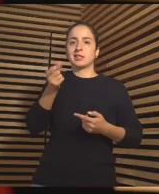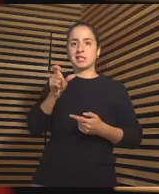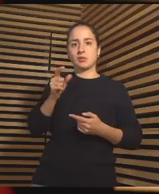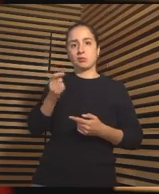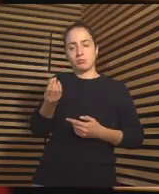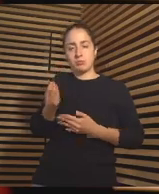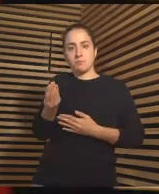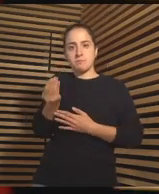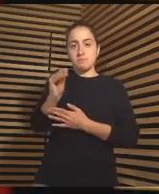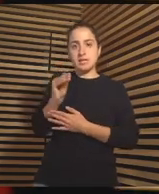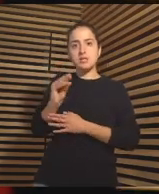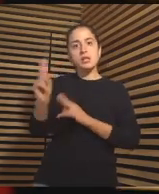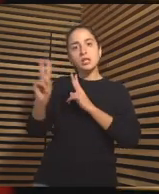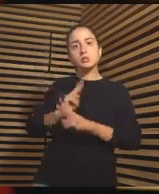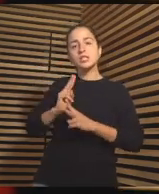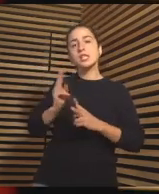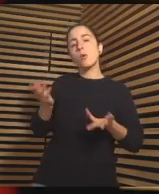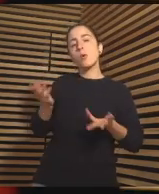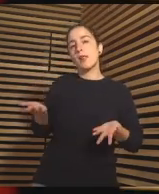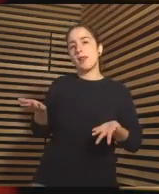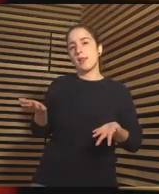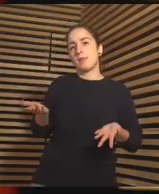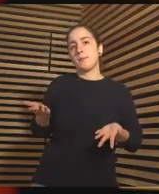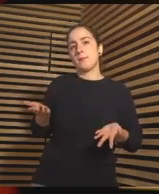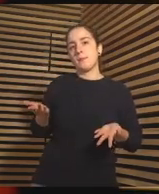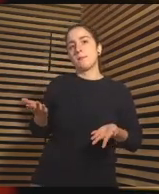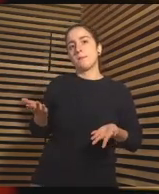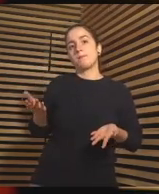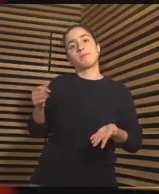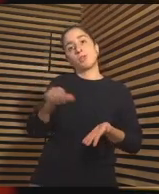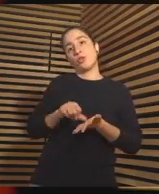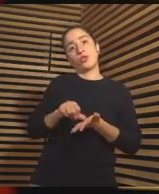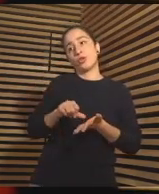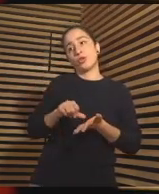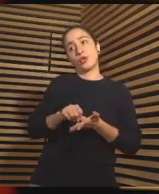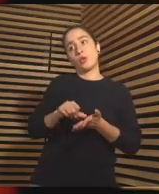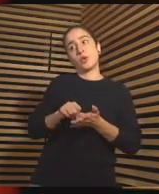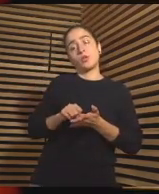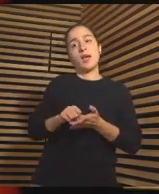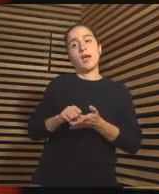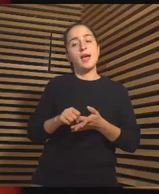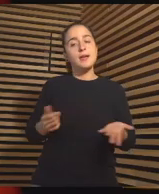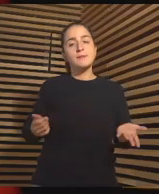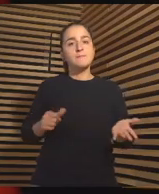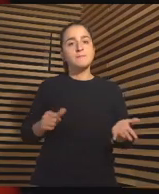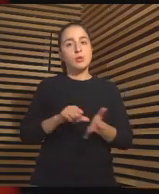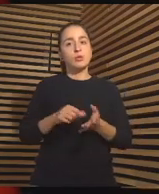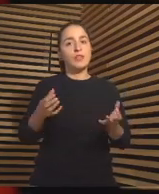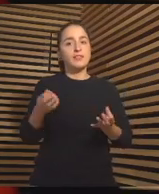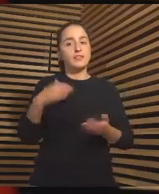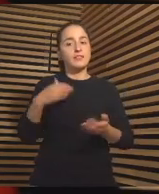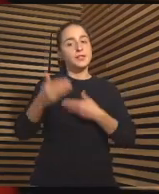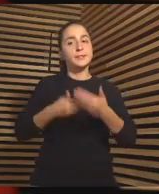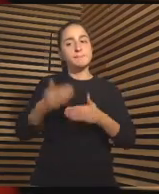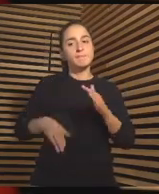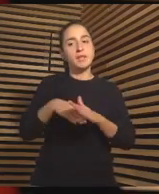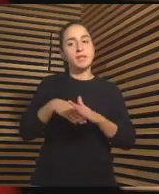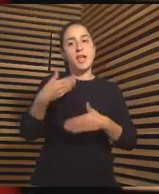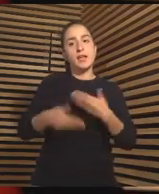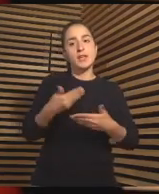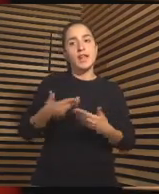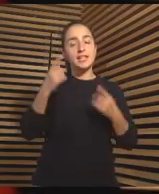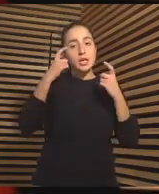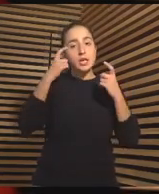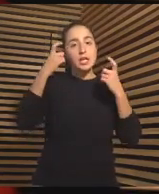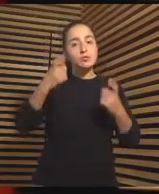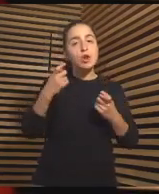que se me dio es que la ciudad tenía que seguir funcionando y que no se podía hacer ese esfuerzo económico.